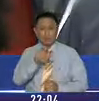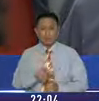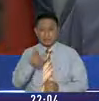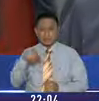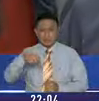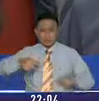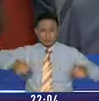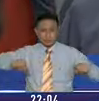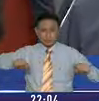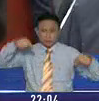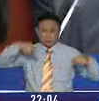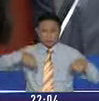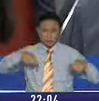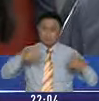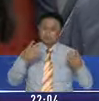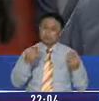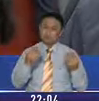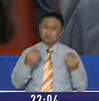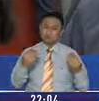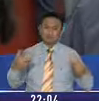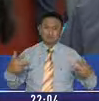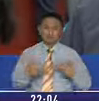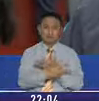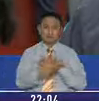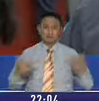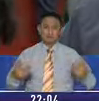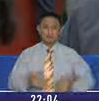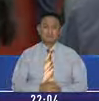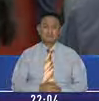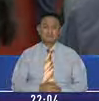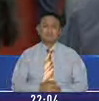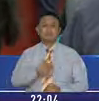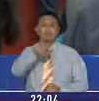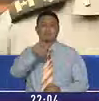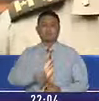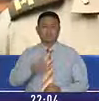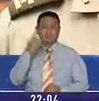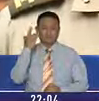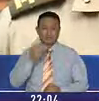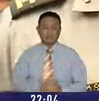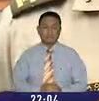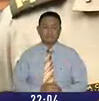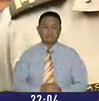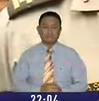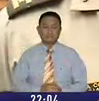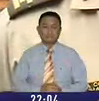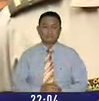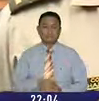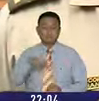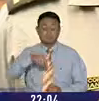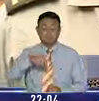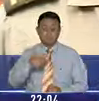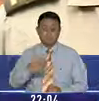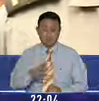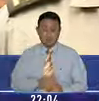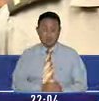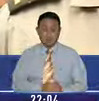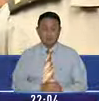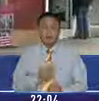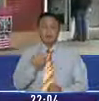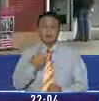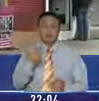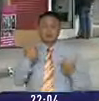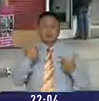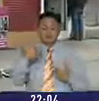en muchas motos, eso sí, andan motos por todo lado, con gente bien rara. Se tiene recuperado que dejaron botando 2